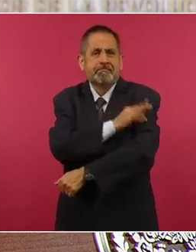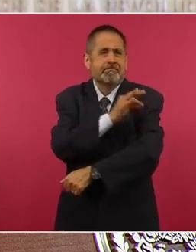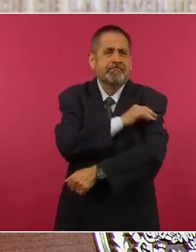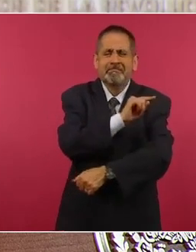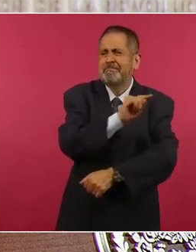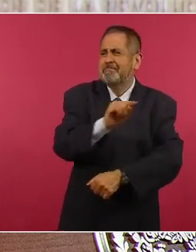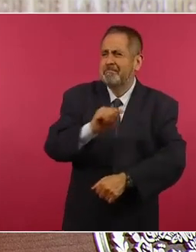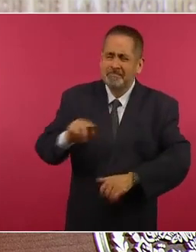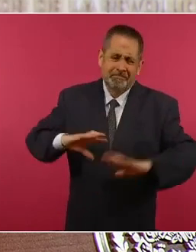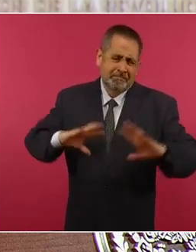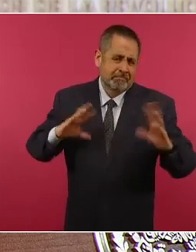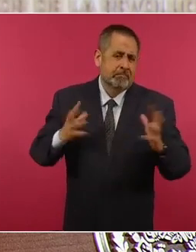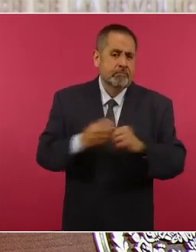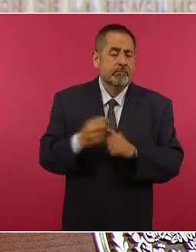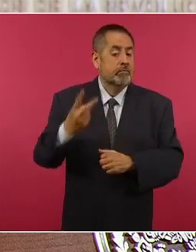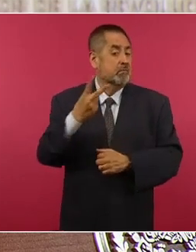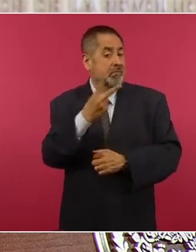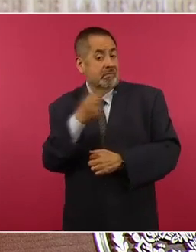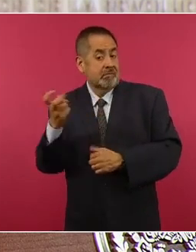200 millones de vacunas.